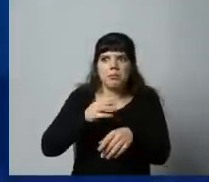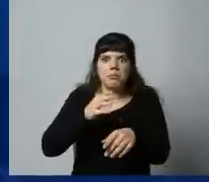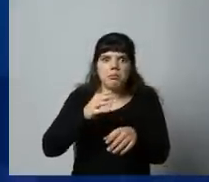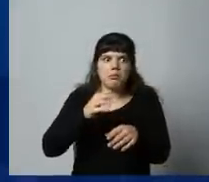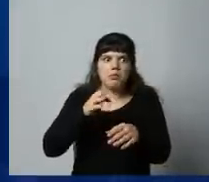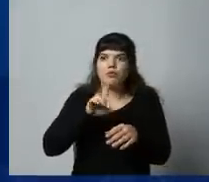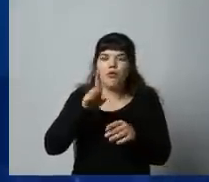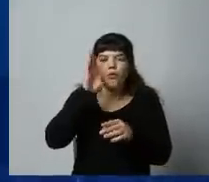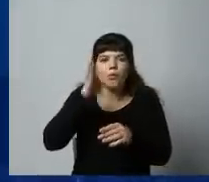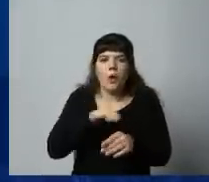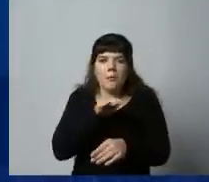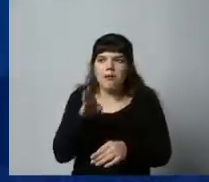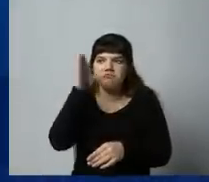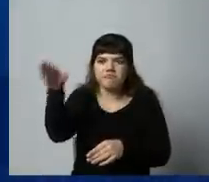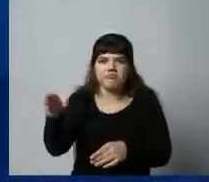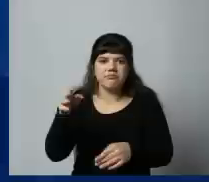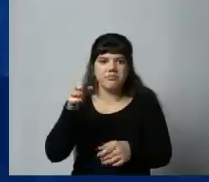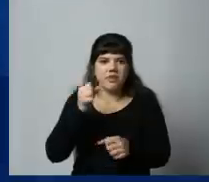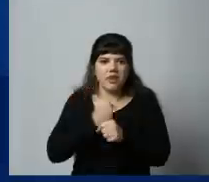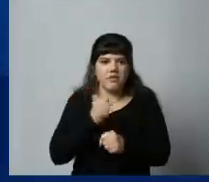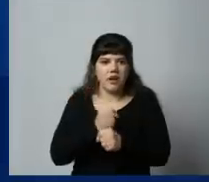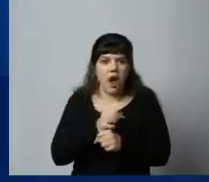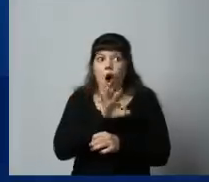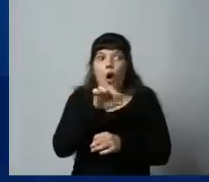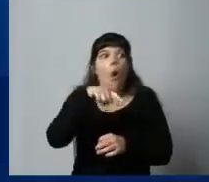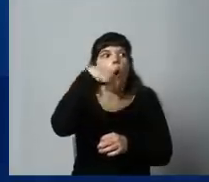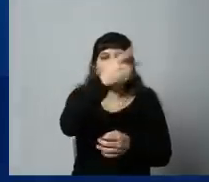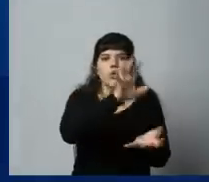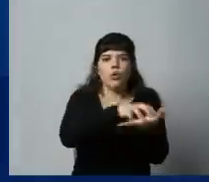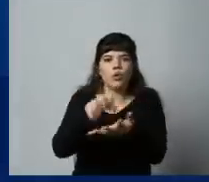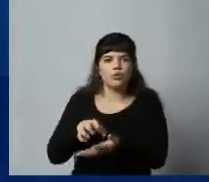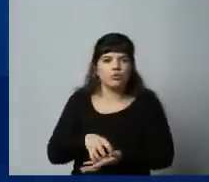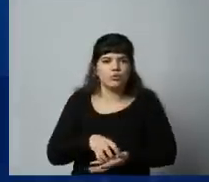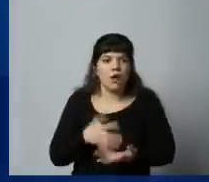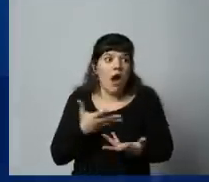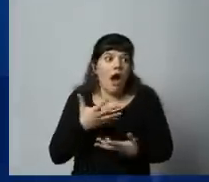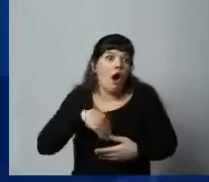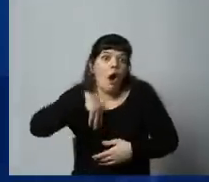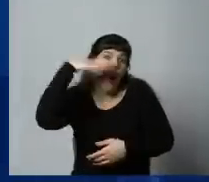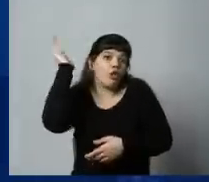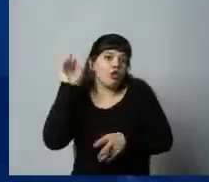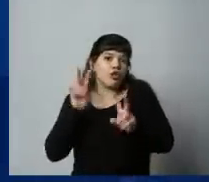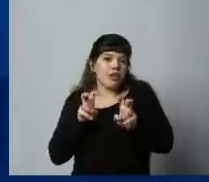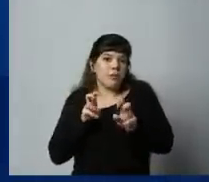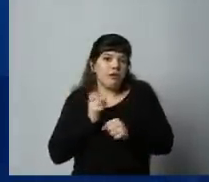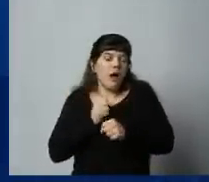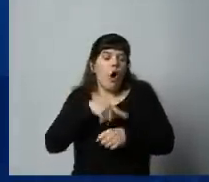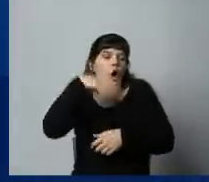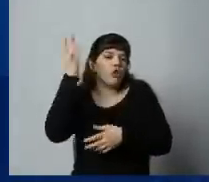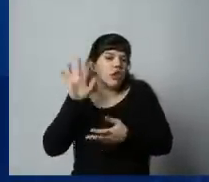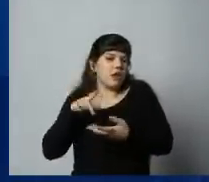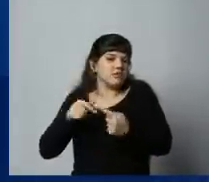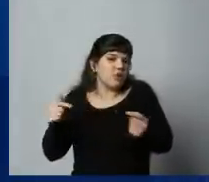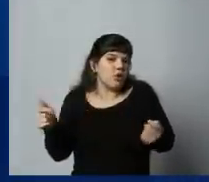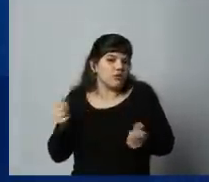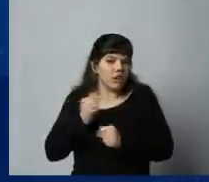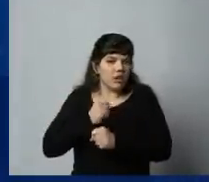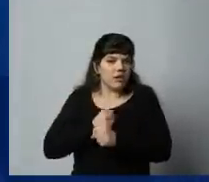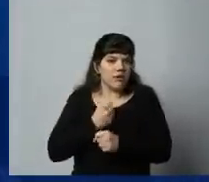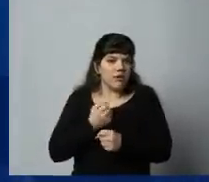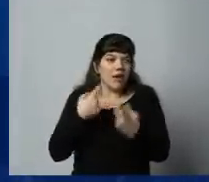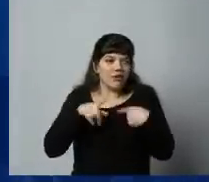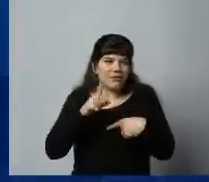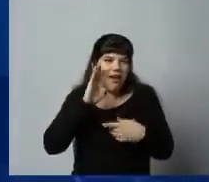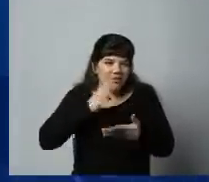trabajar nunca fue contratado por ninguna otra Estancia él se dedica ahora a otras cosas nuevamente el denunciante es el que paga los